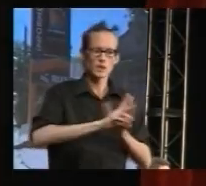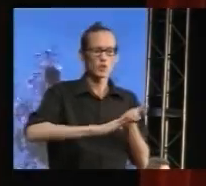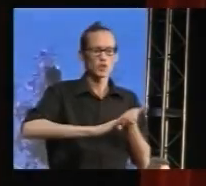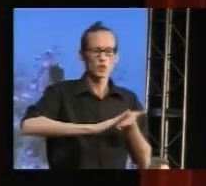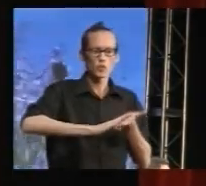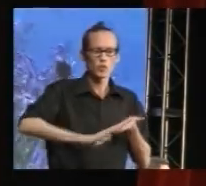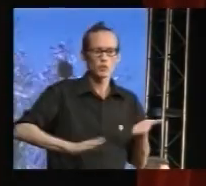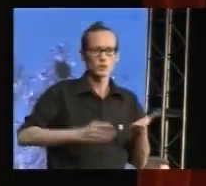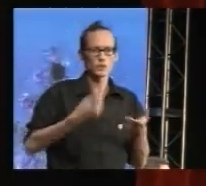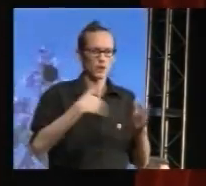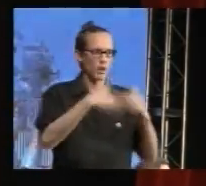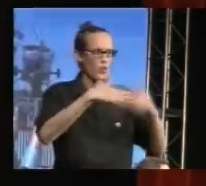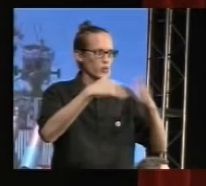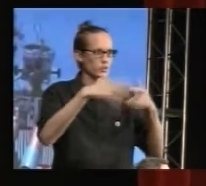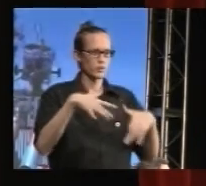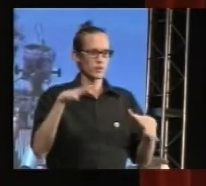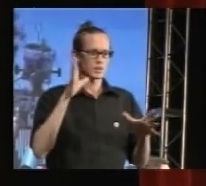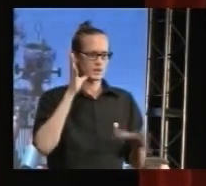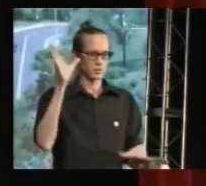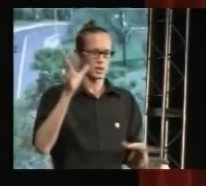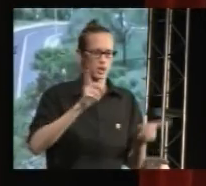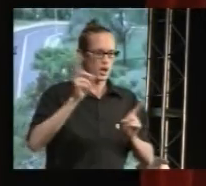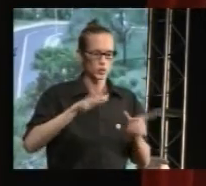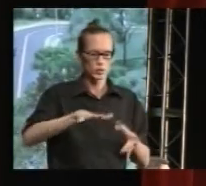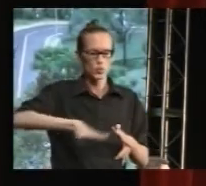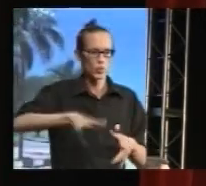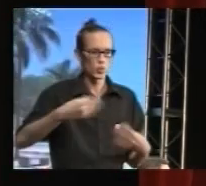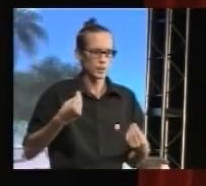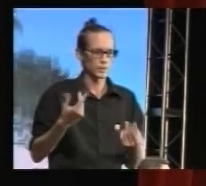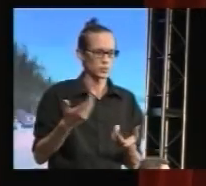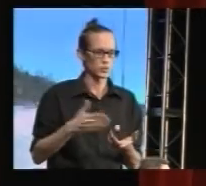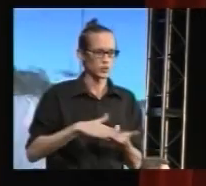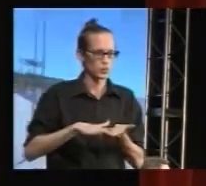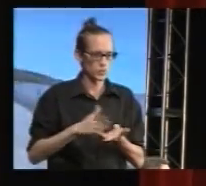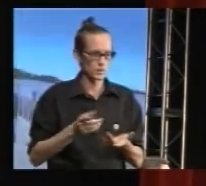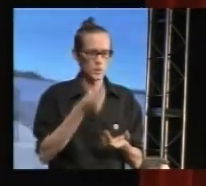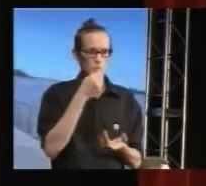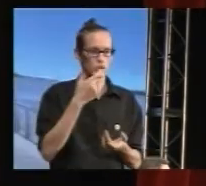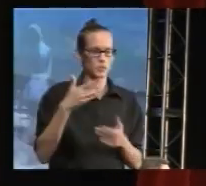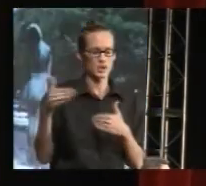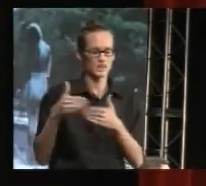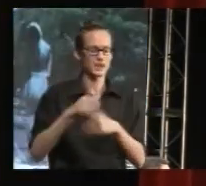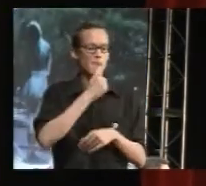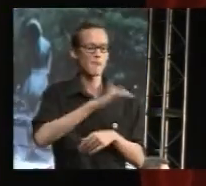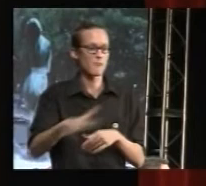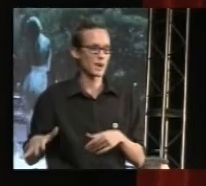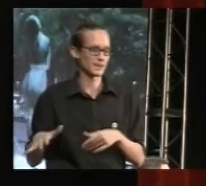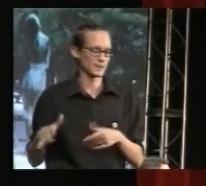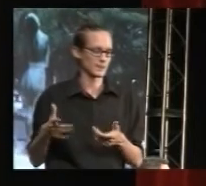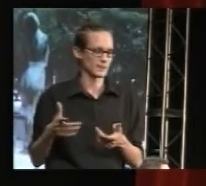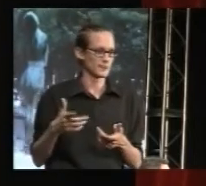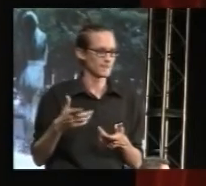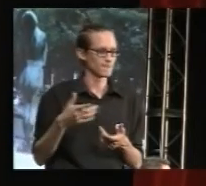el volumen de edificación en algunas zonas de la ciudad, como por ejemplo la zona aledaña al Parque Urquiza,